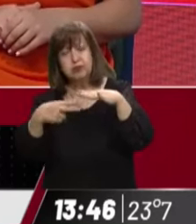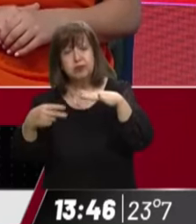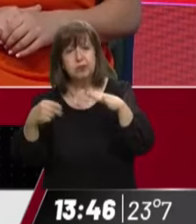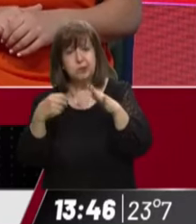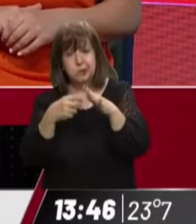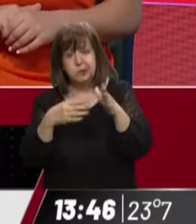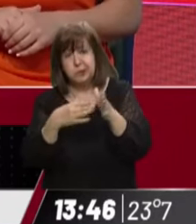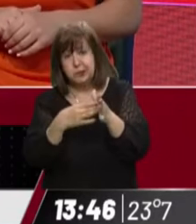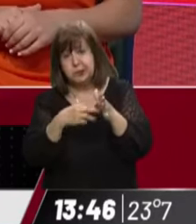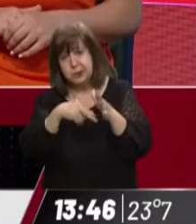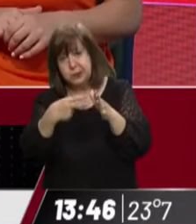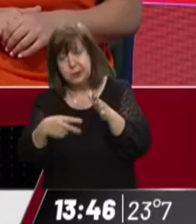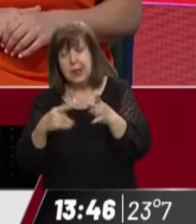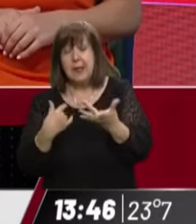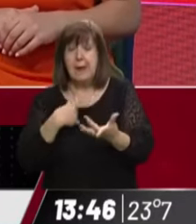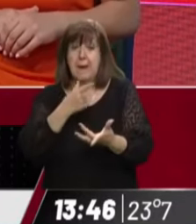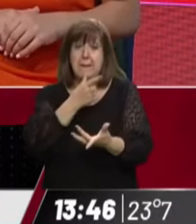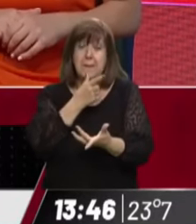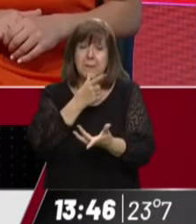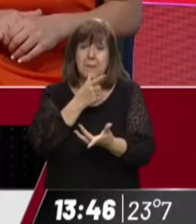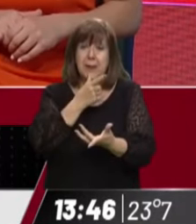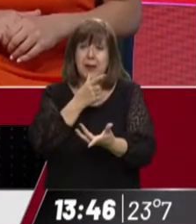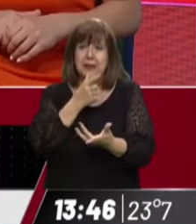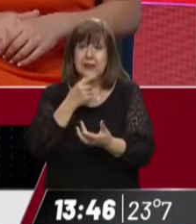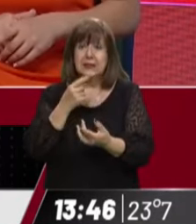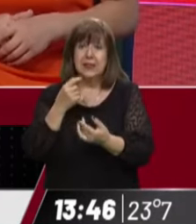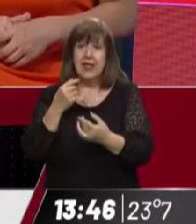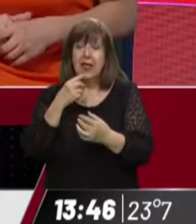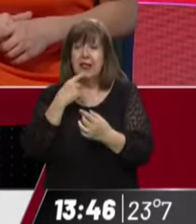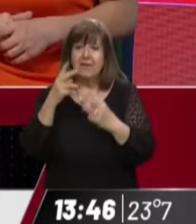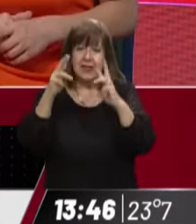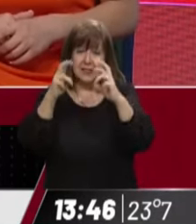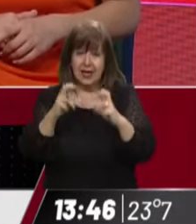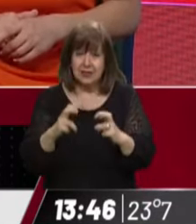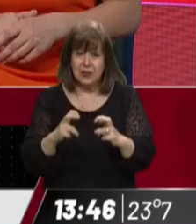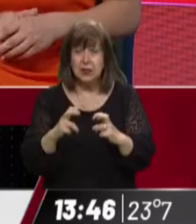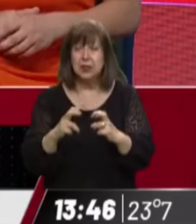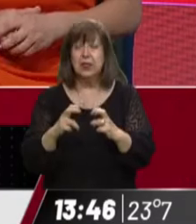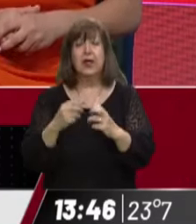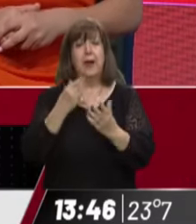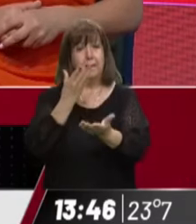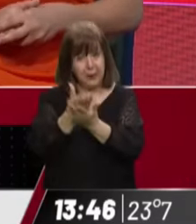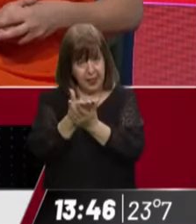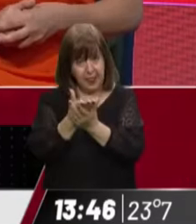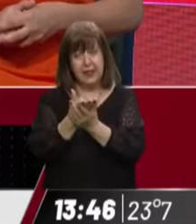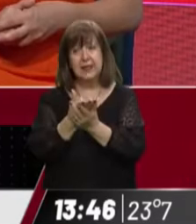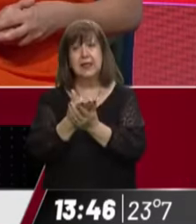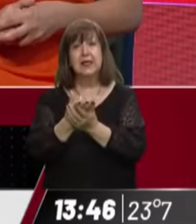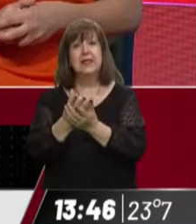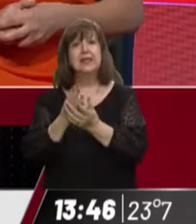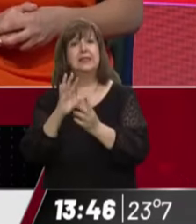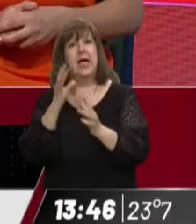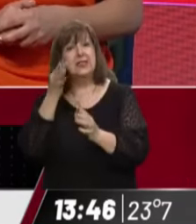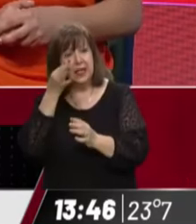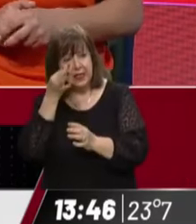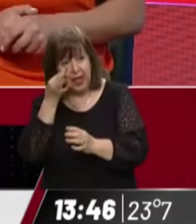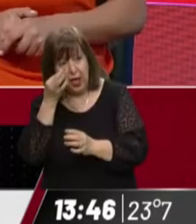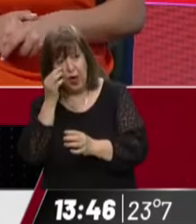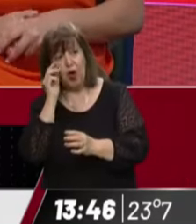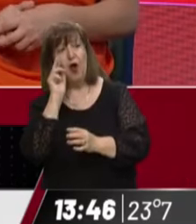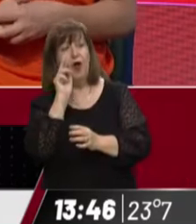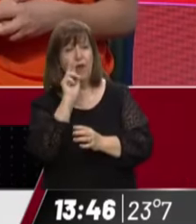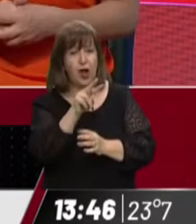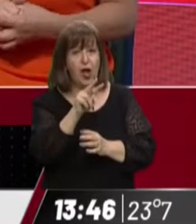bueno, uno de los detalles más importantes que pedían por allí en la investigación es que aquellos que de alguna manera vieron, sepan, o